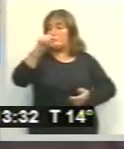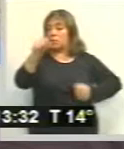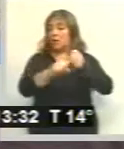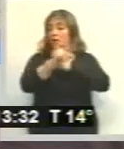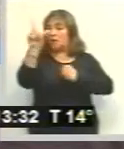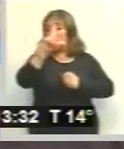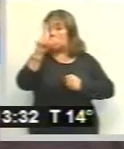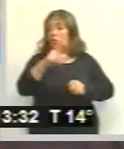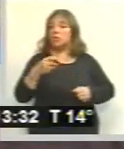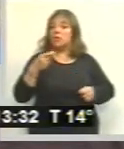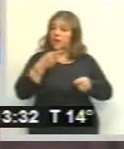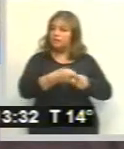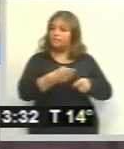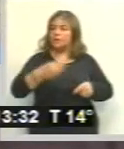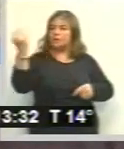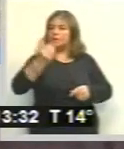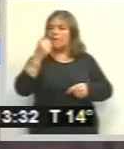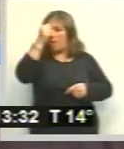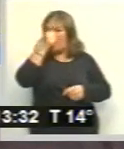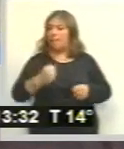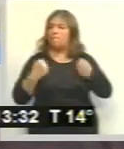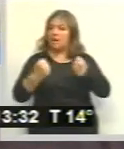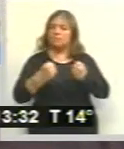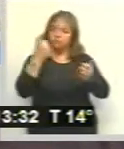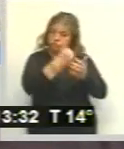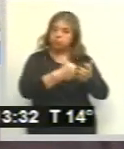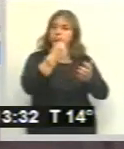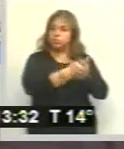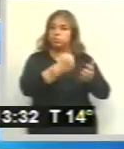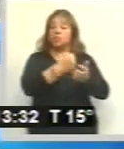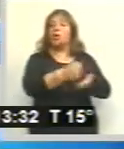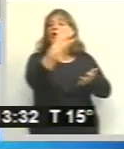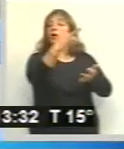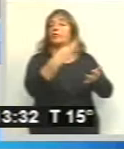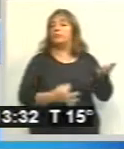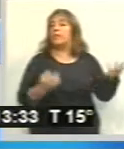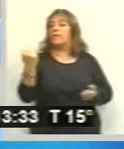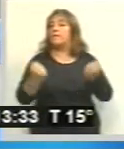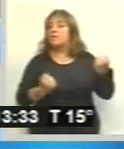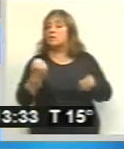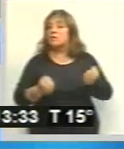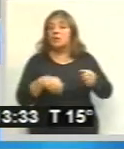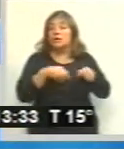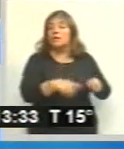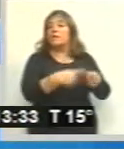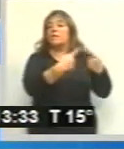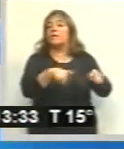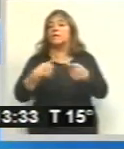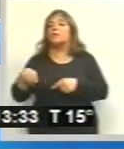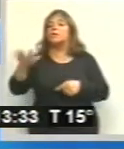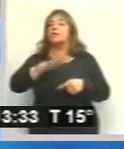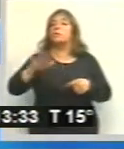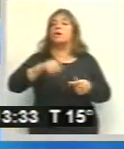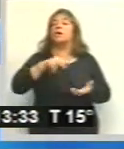se intensifican durante los fines de semana. Estamos hablando de los controles vehiculares que se implementan en diversos puntos de la